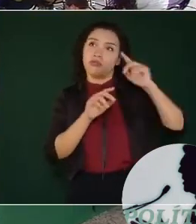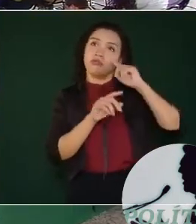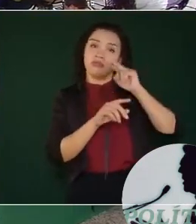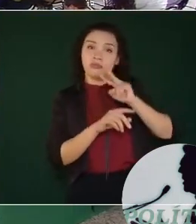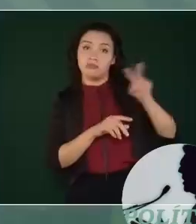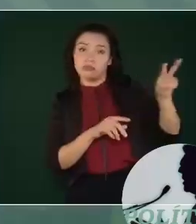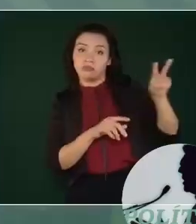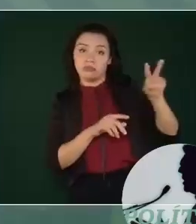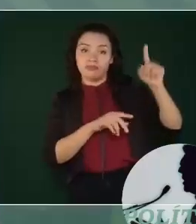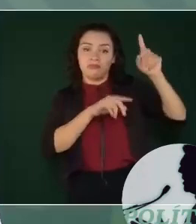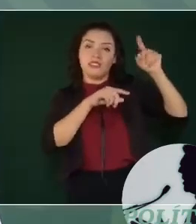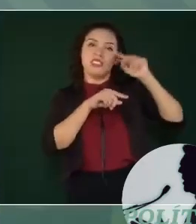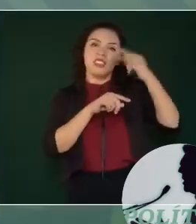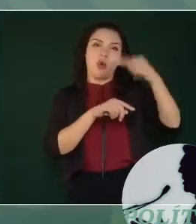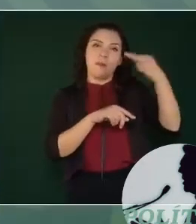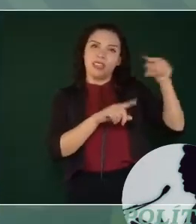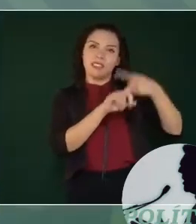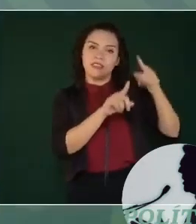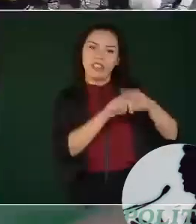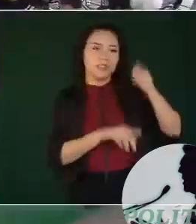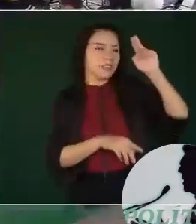derecha dicen: